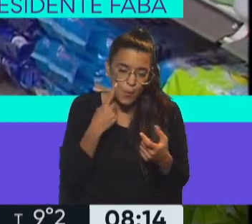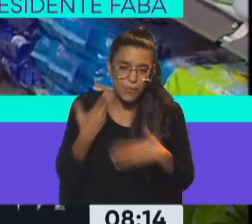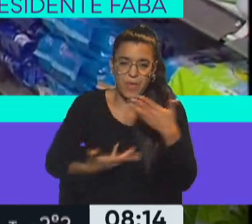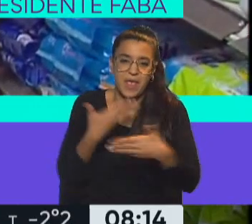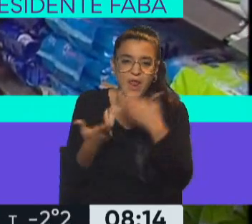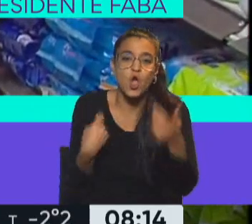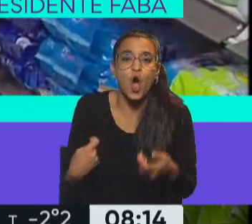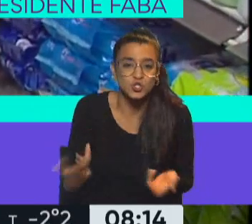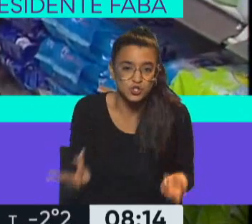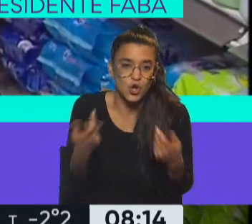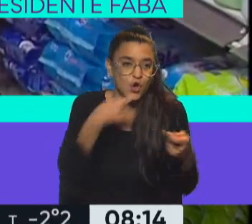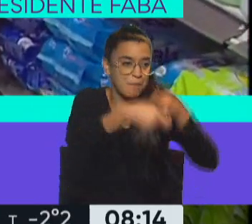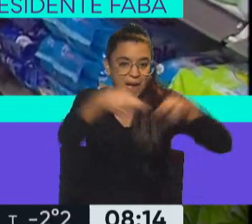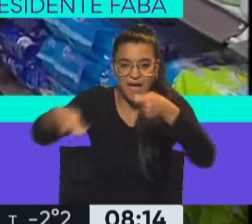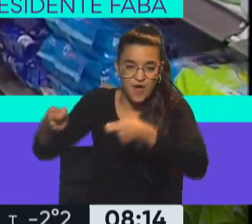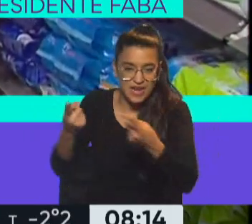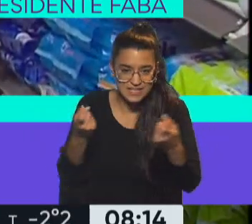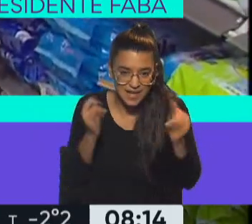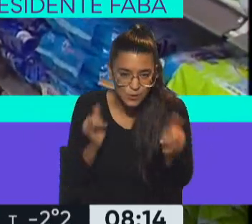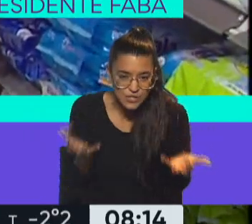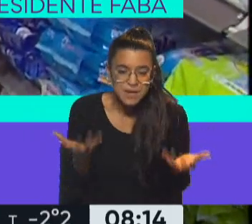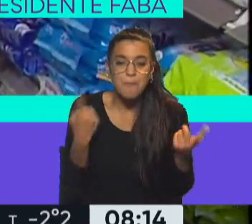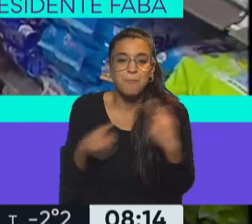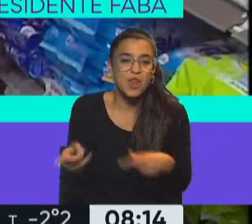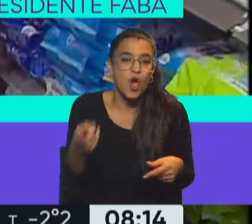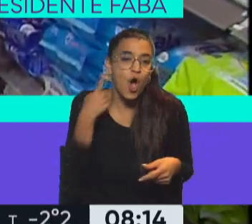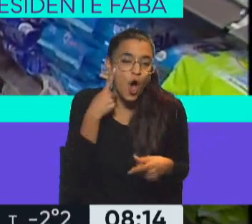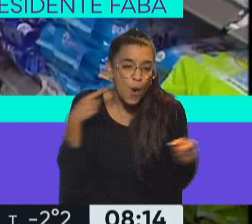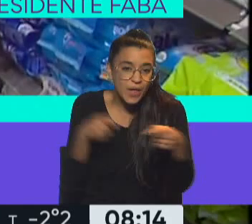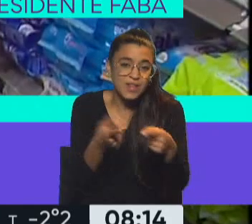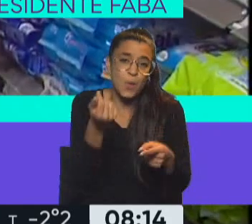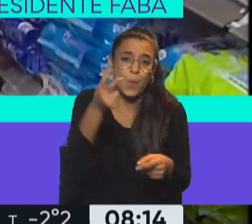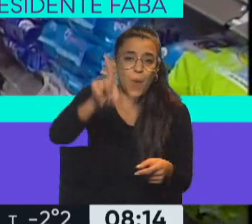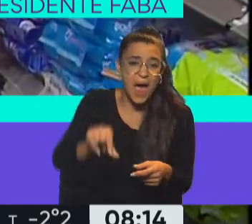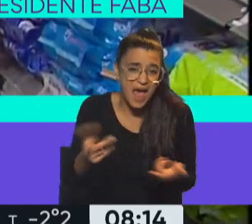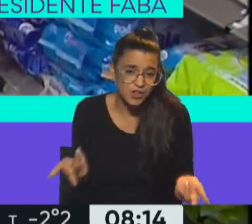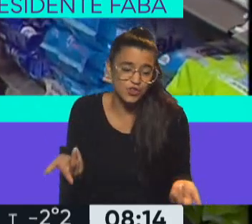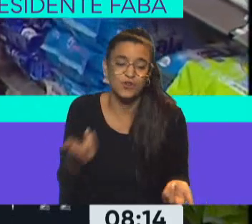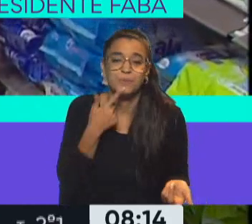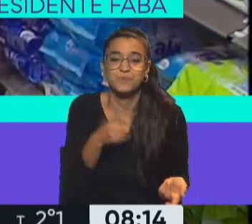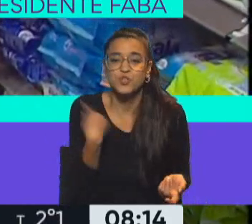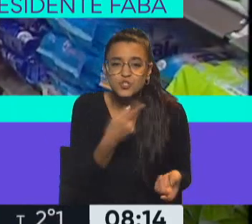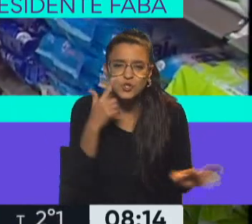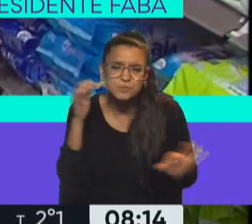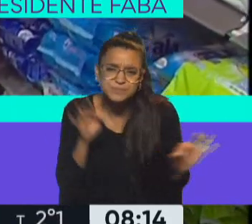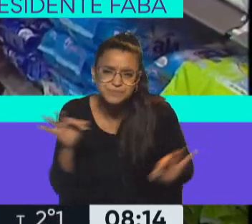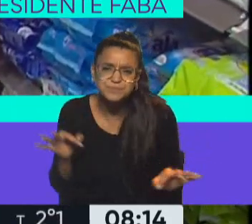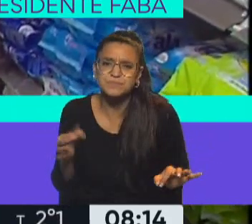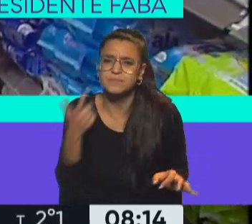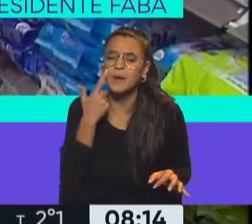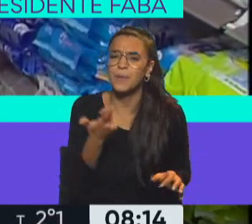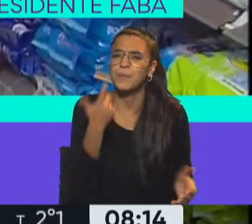el costo operativo de nuestro negocio cierto pero la intención es vender barato y lo que hemos medido es la sensación